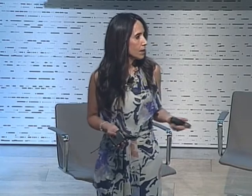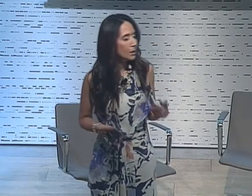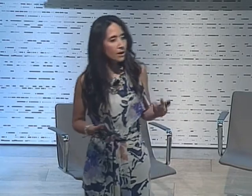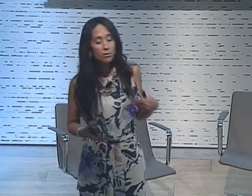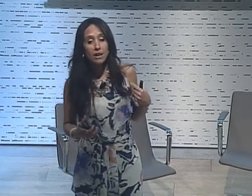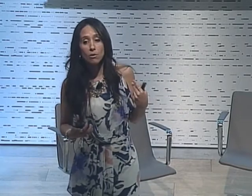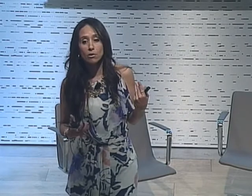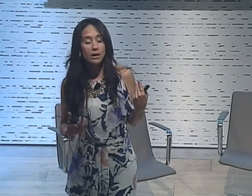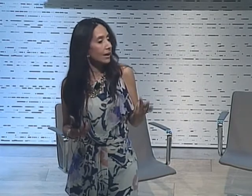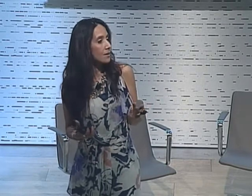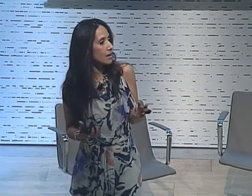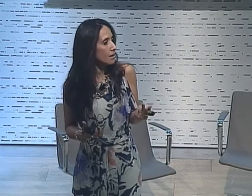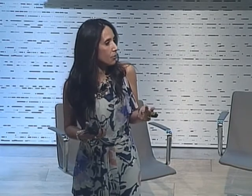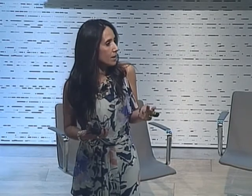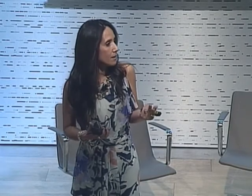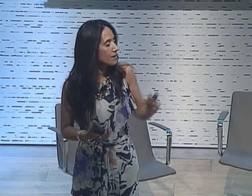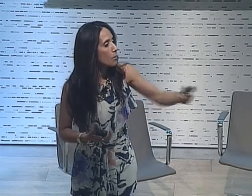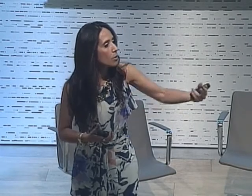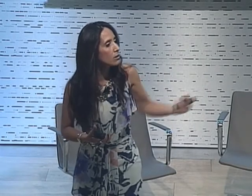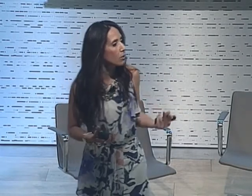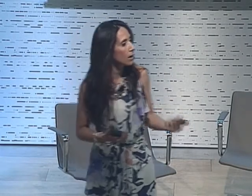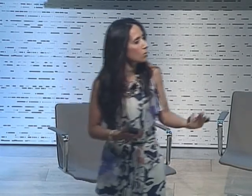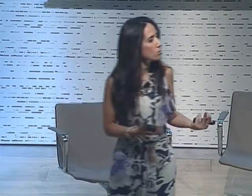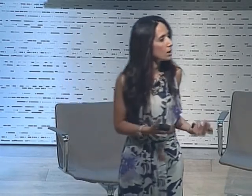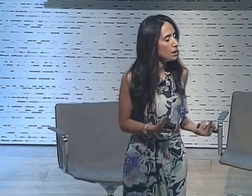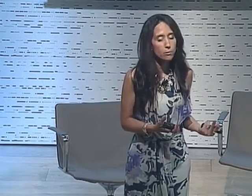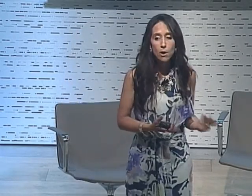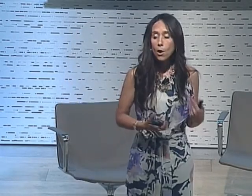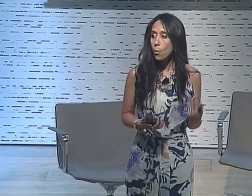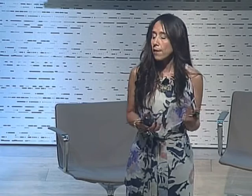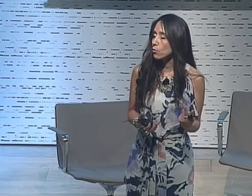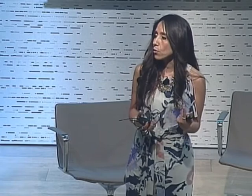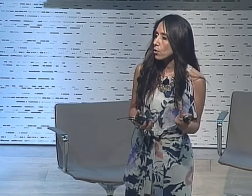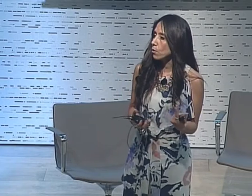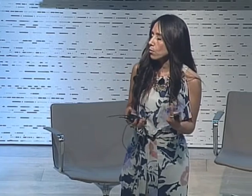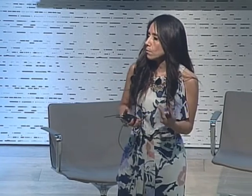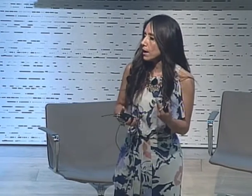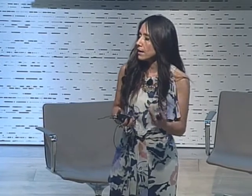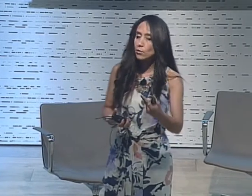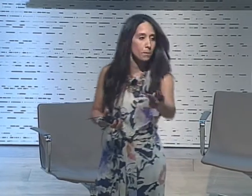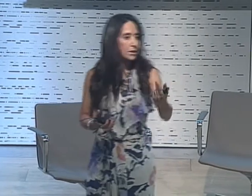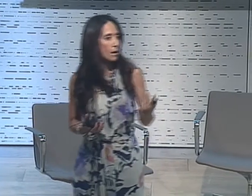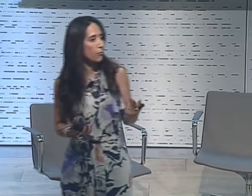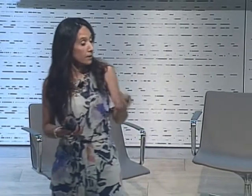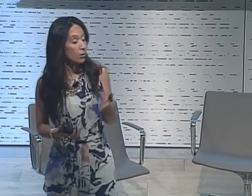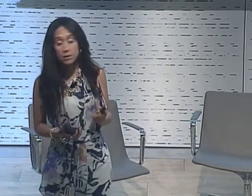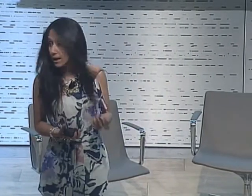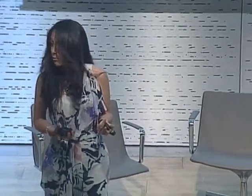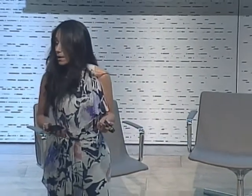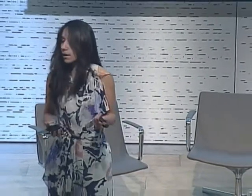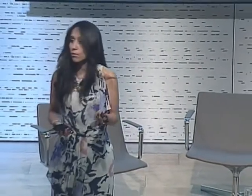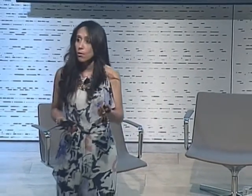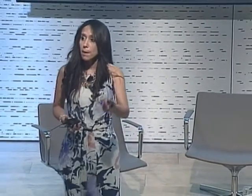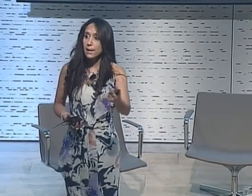equipos. El maestro ya no tiene que estar de frente, sino monitoreando esos equipos. Cuando un maestro pasaba al frente, o